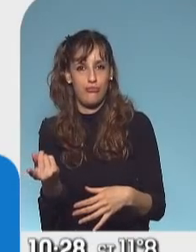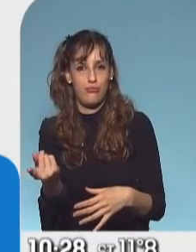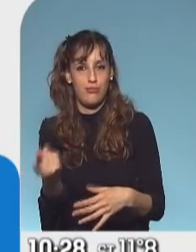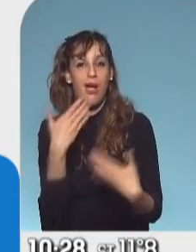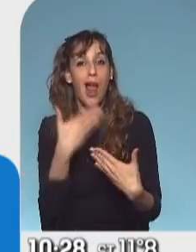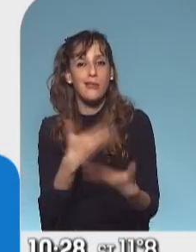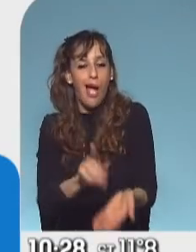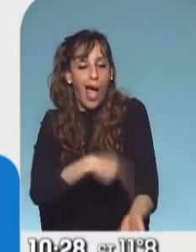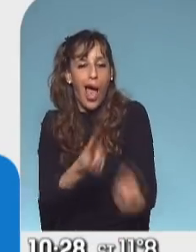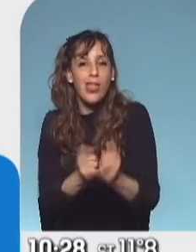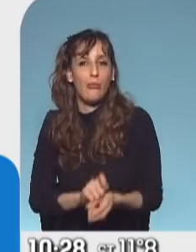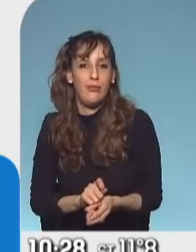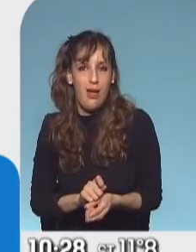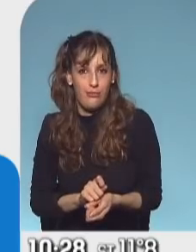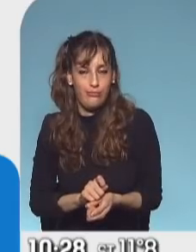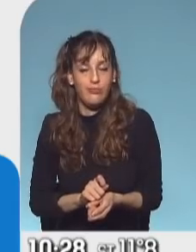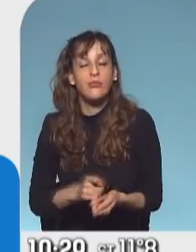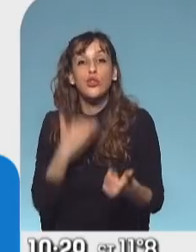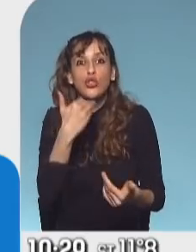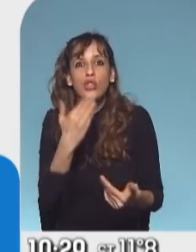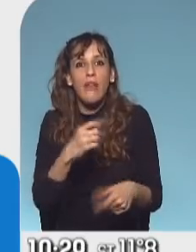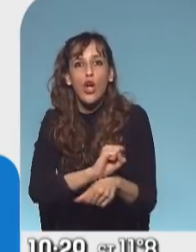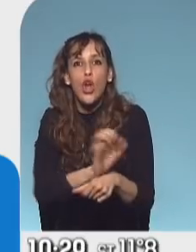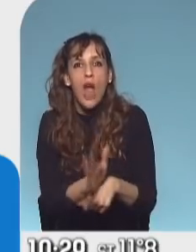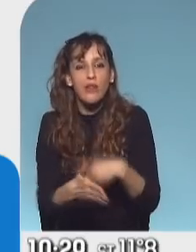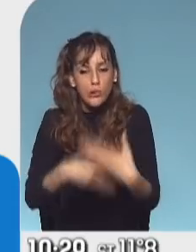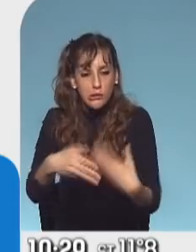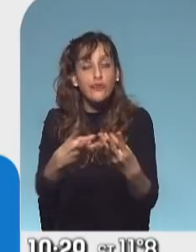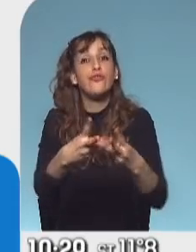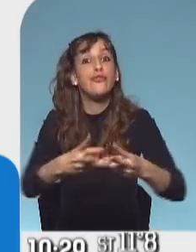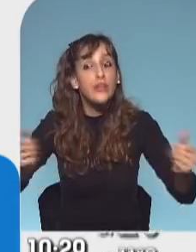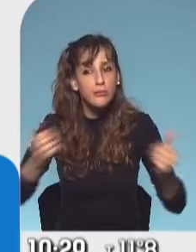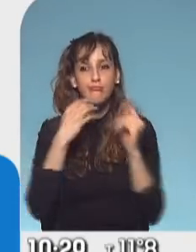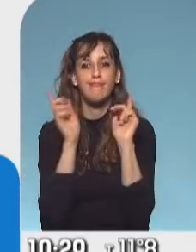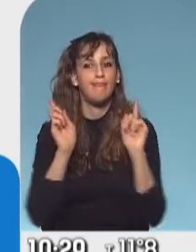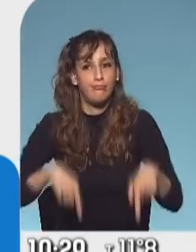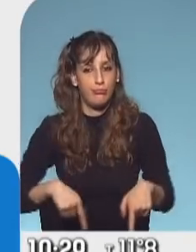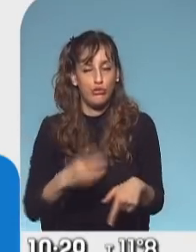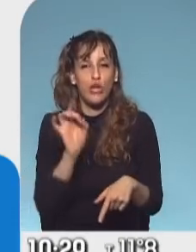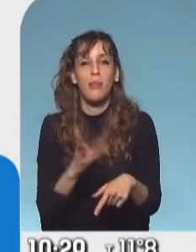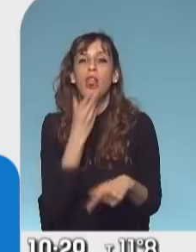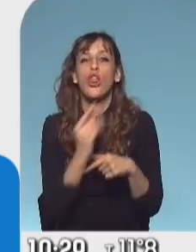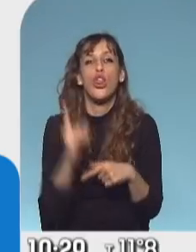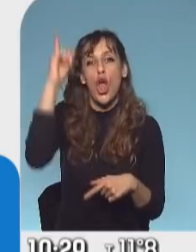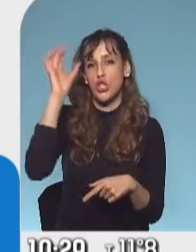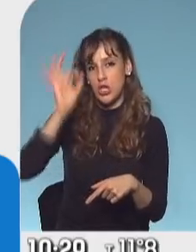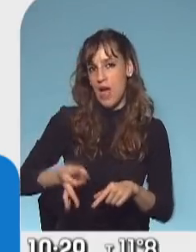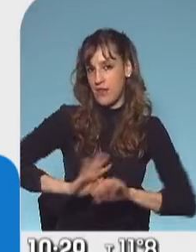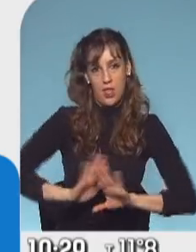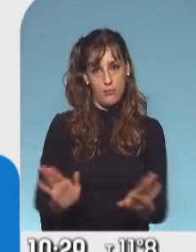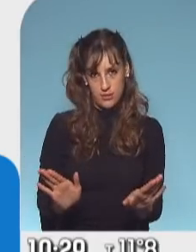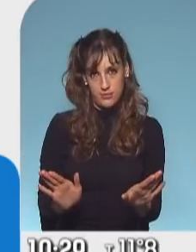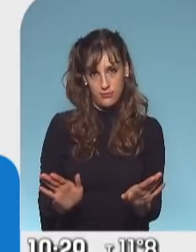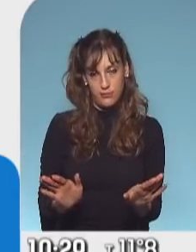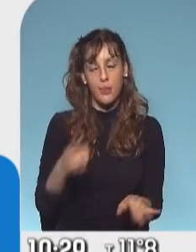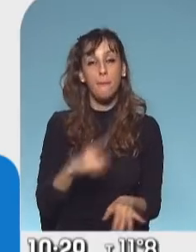¿Cuánto tiempo más nos queda de pandemia? Solo Dios lo sabe. Lo que sí sé es que nosotros